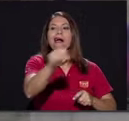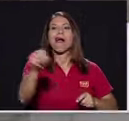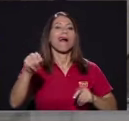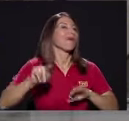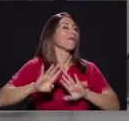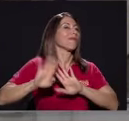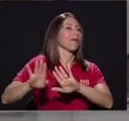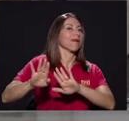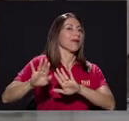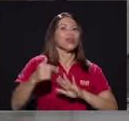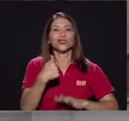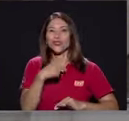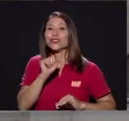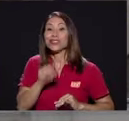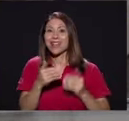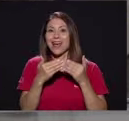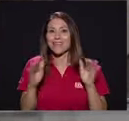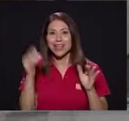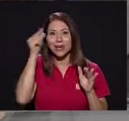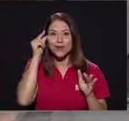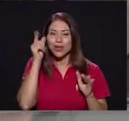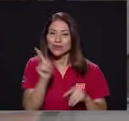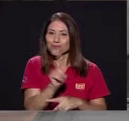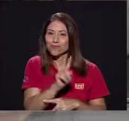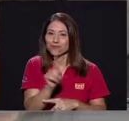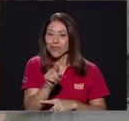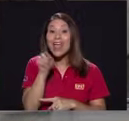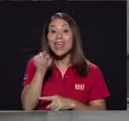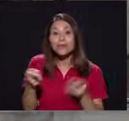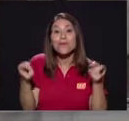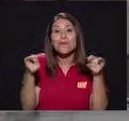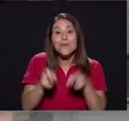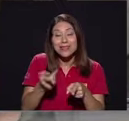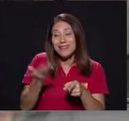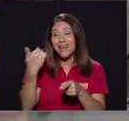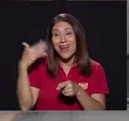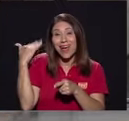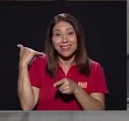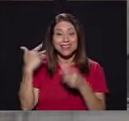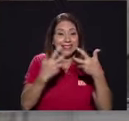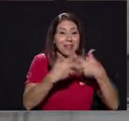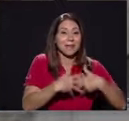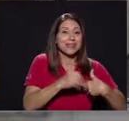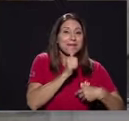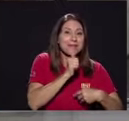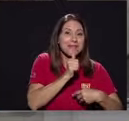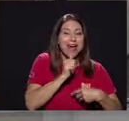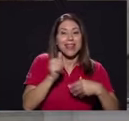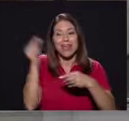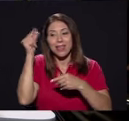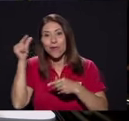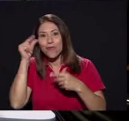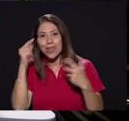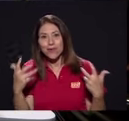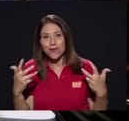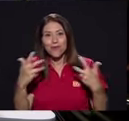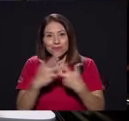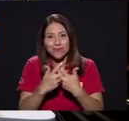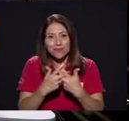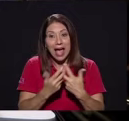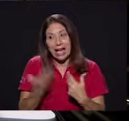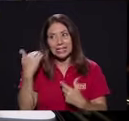tengo una puerta abierta con el gobierno. Muy dado, digamos, como se venía entendiendo la colaboración empresa privada y gobierno,